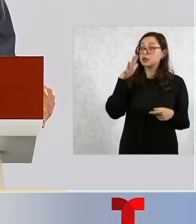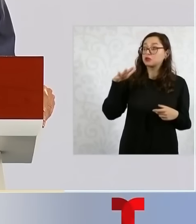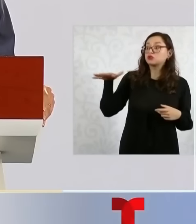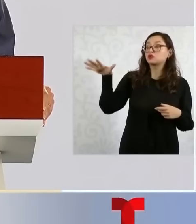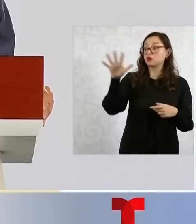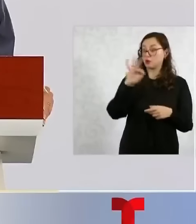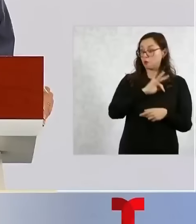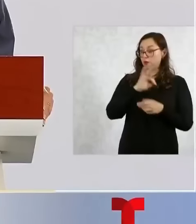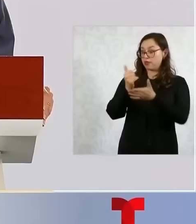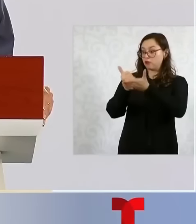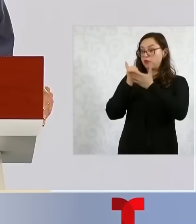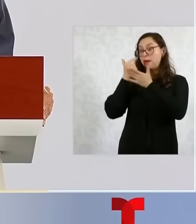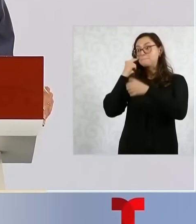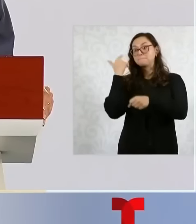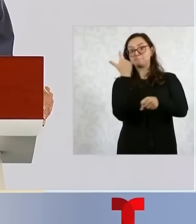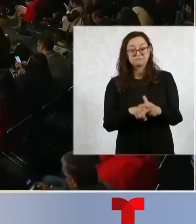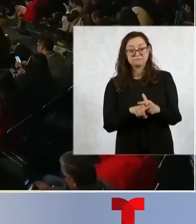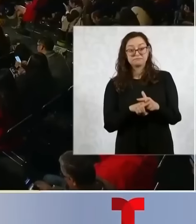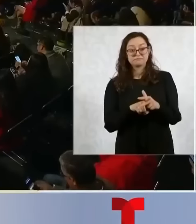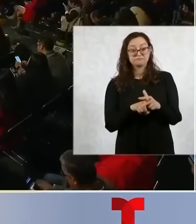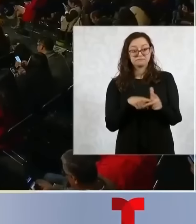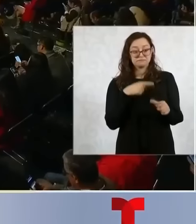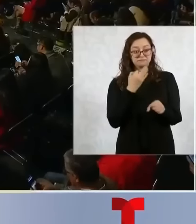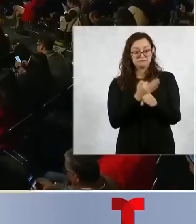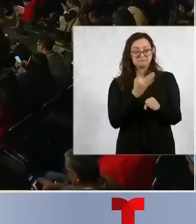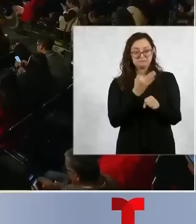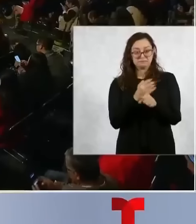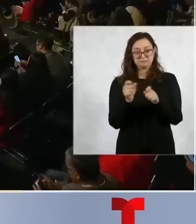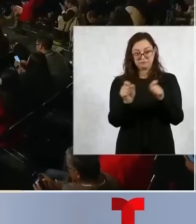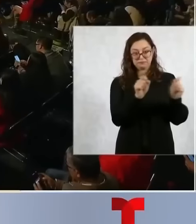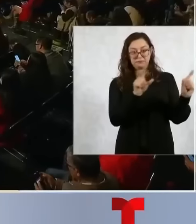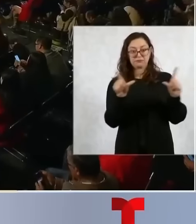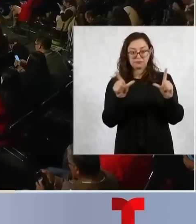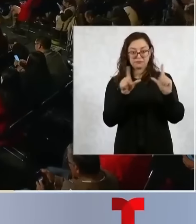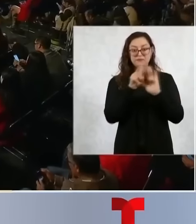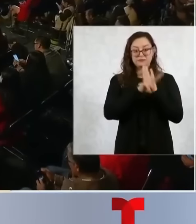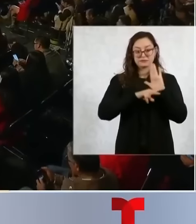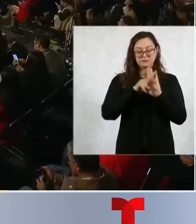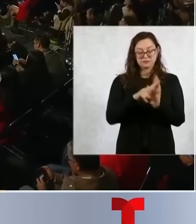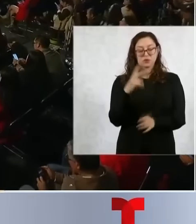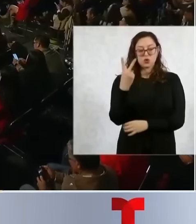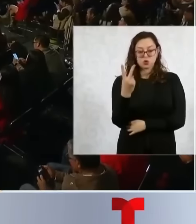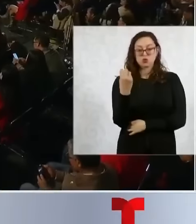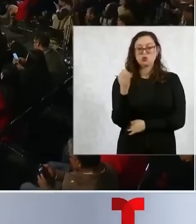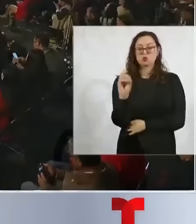Tlatelolco, un hecho que dijo es muy importante para ella. Vamos a escucharla.